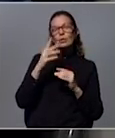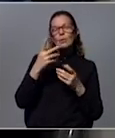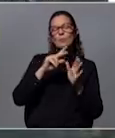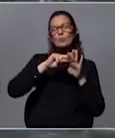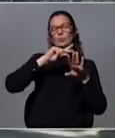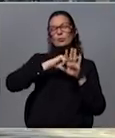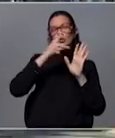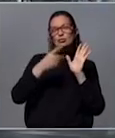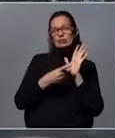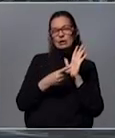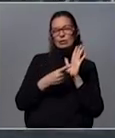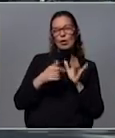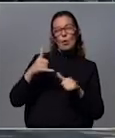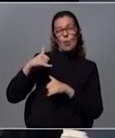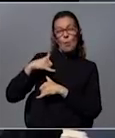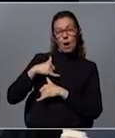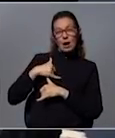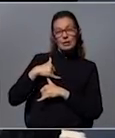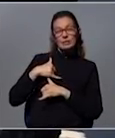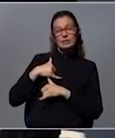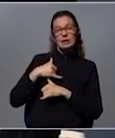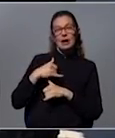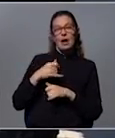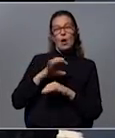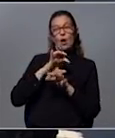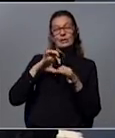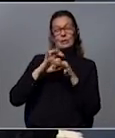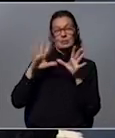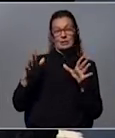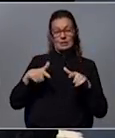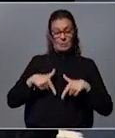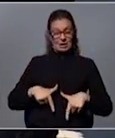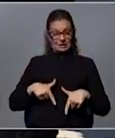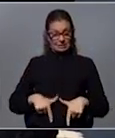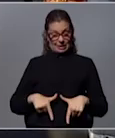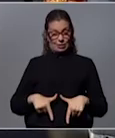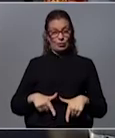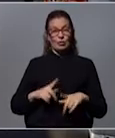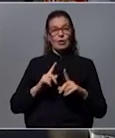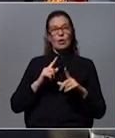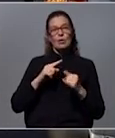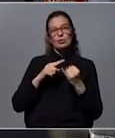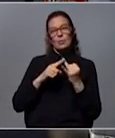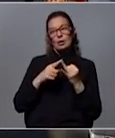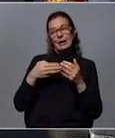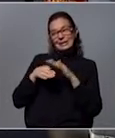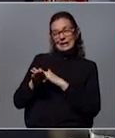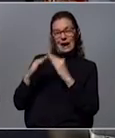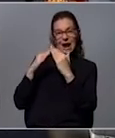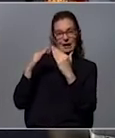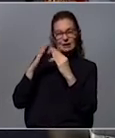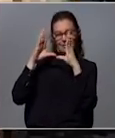proyecto creación de una guardia nació con efectivos y dependientes del ministerio de defensa nacional habilitación de allanamientos nocturnos